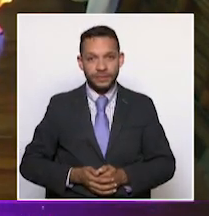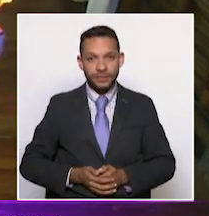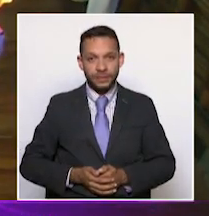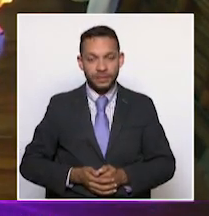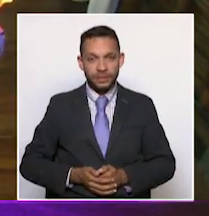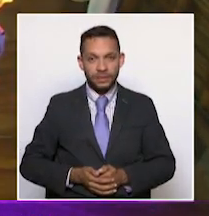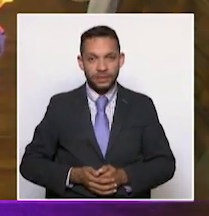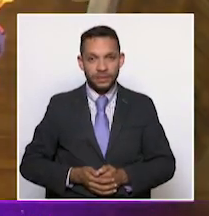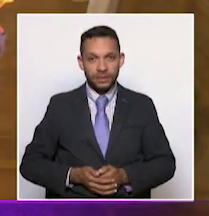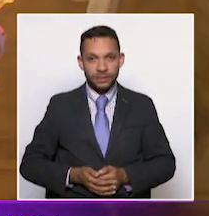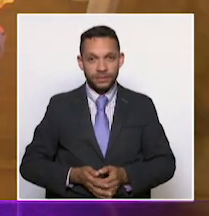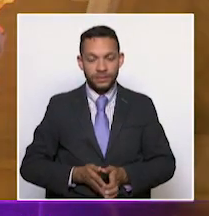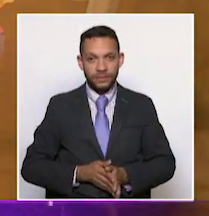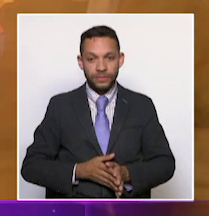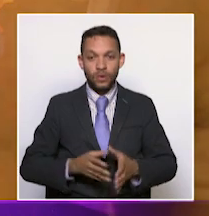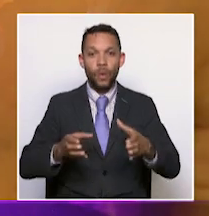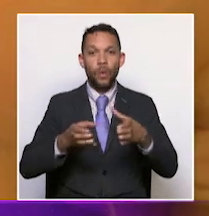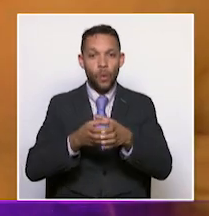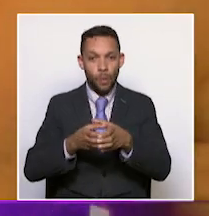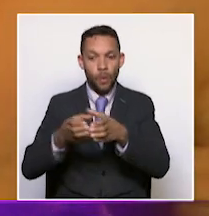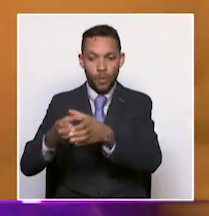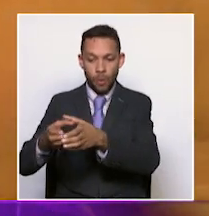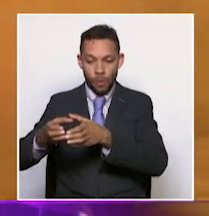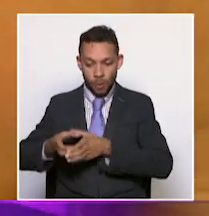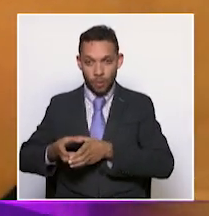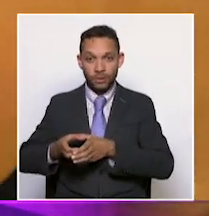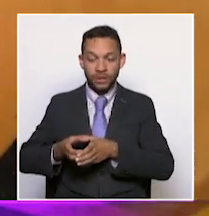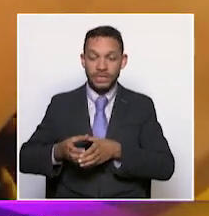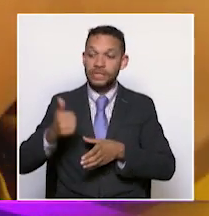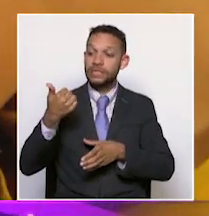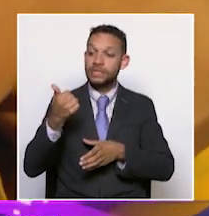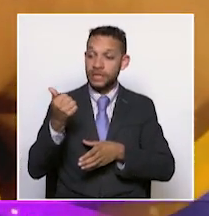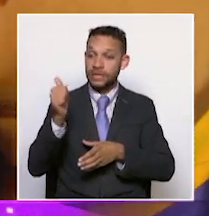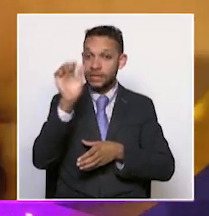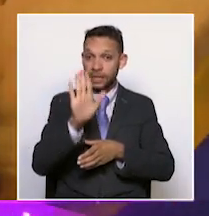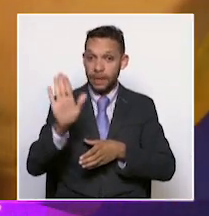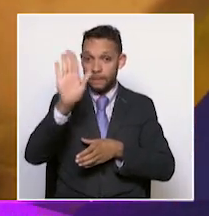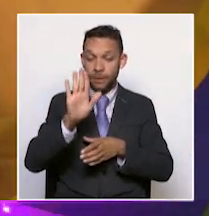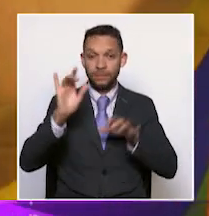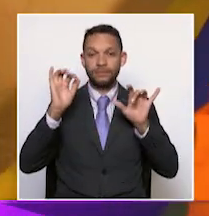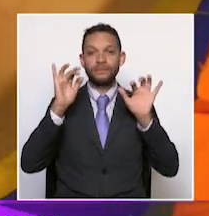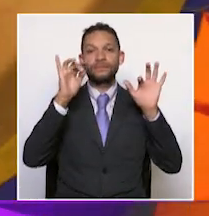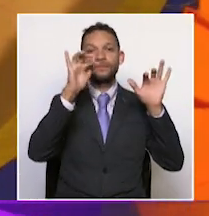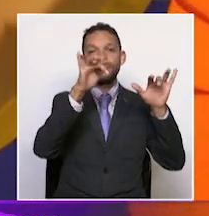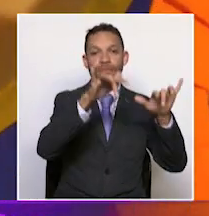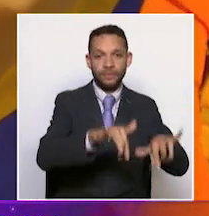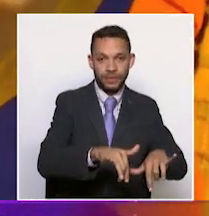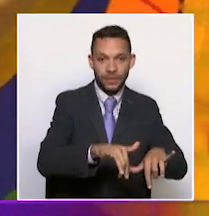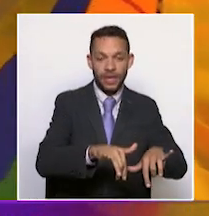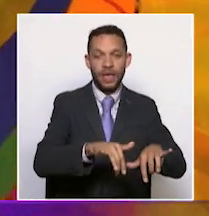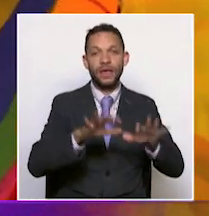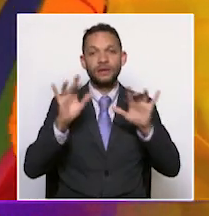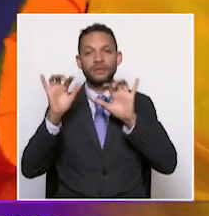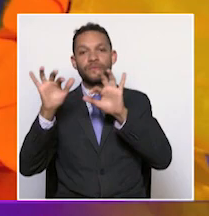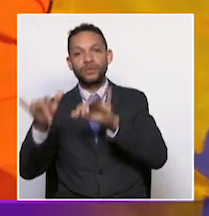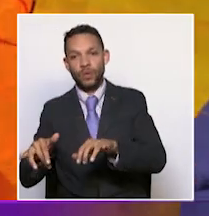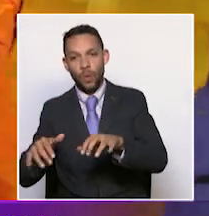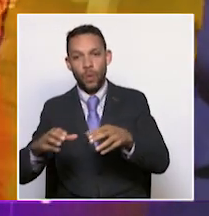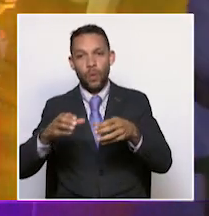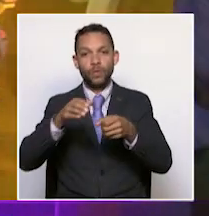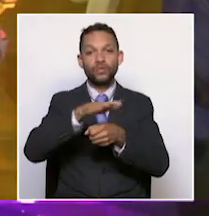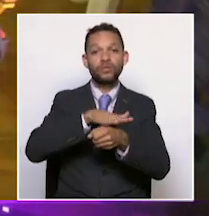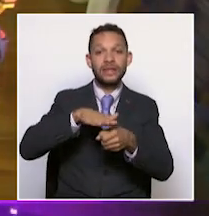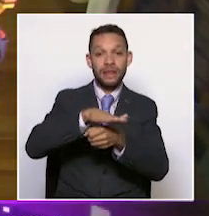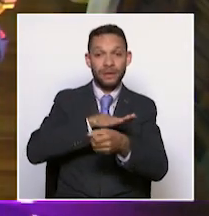bombón. Grupos de danza de 10 departamentos de Colombia llegaron a Girardot, Cundinamarca, para la gran batalla de